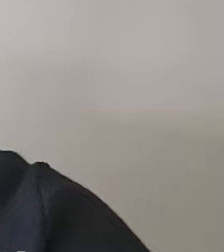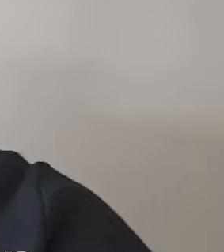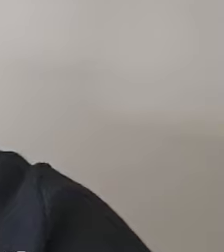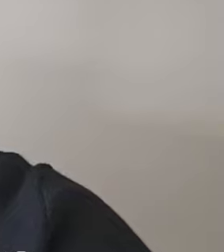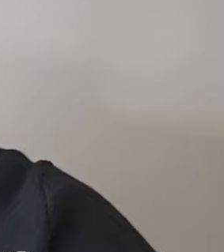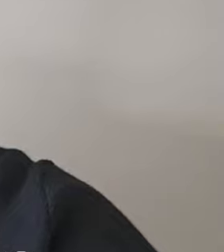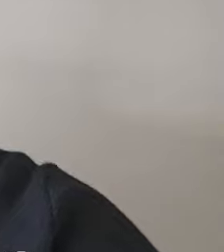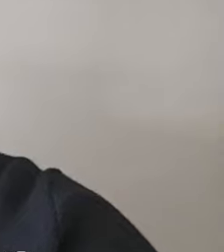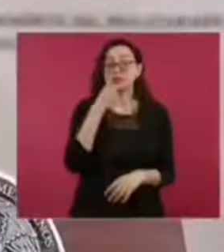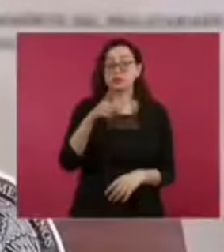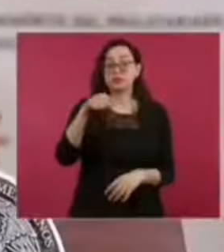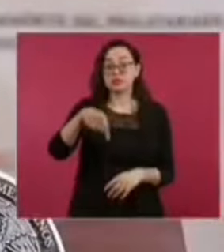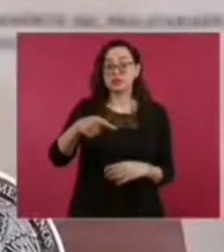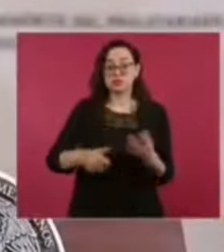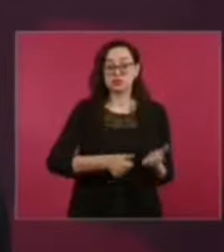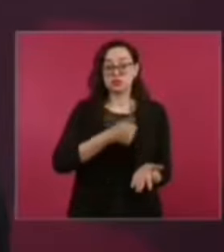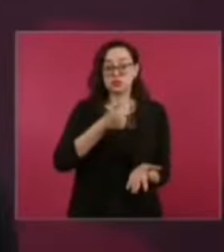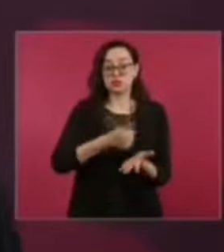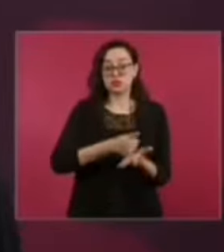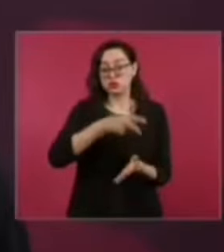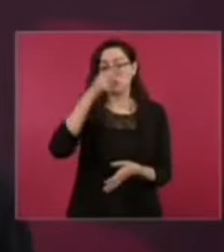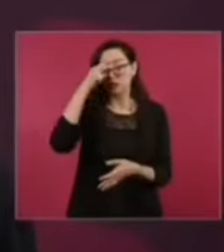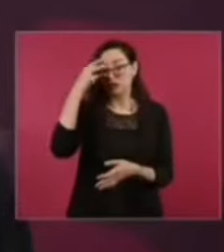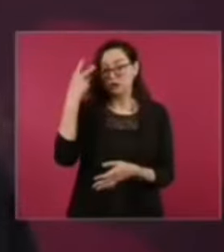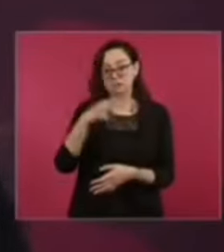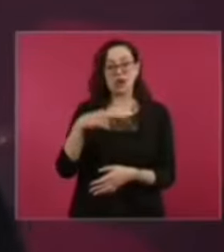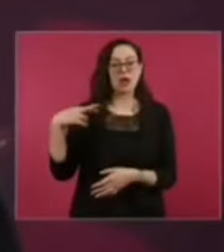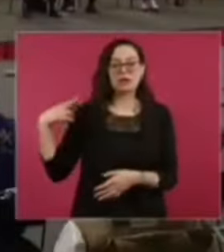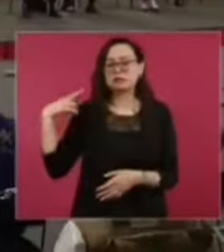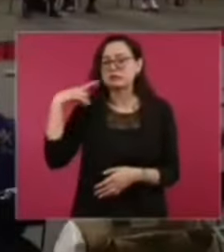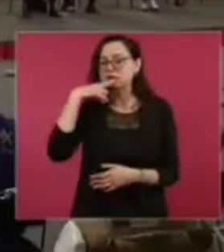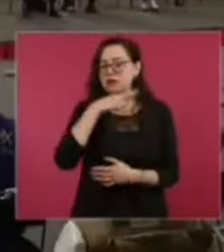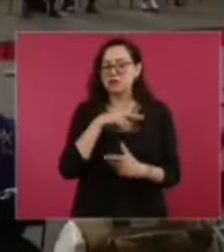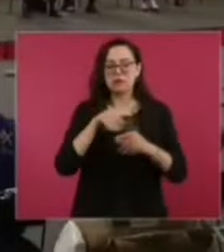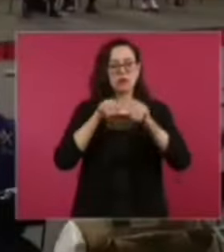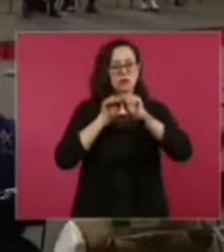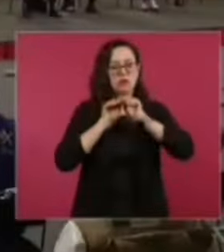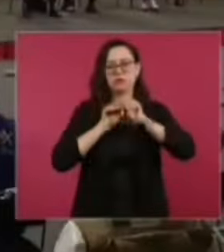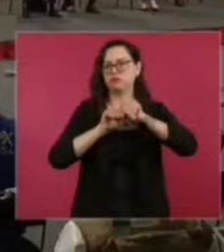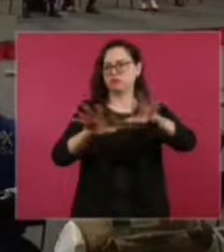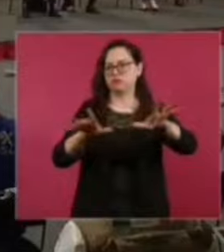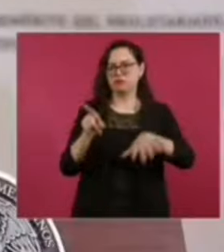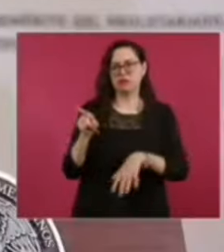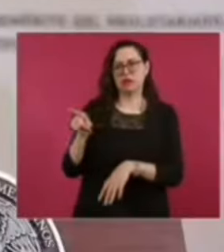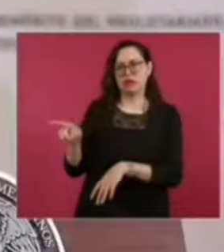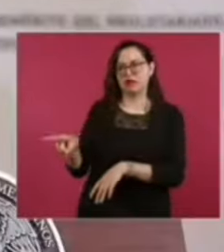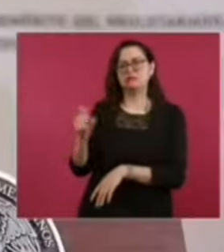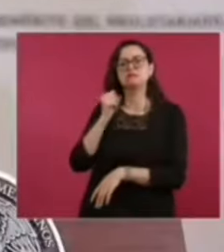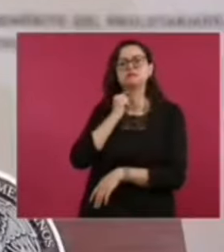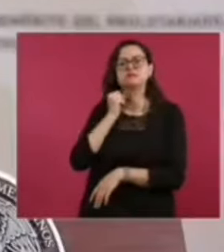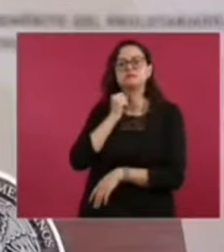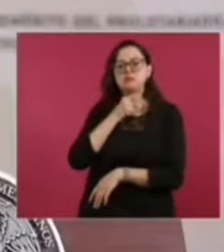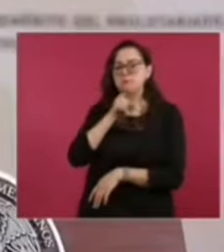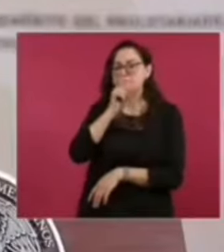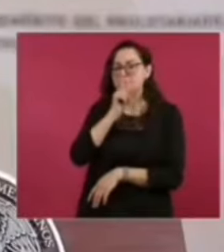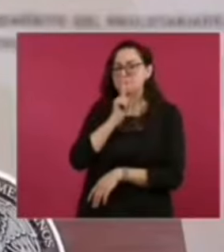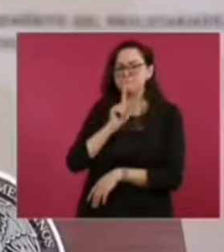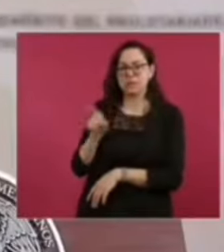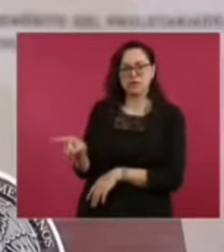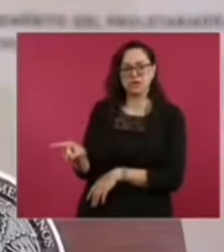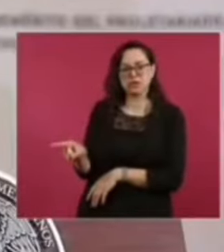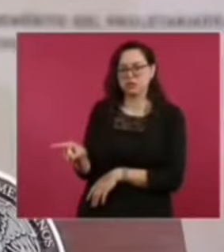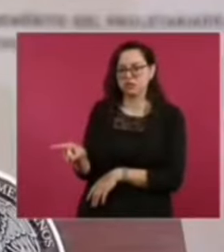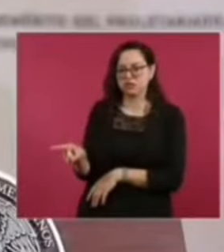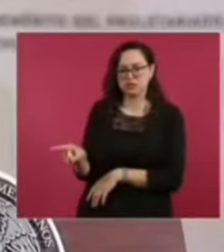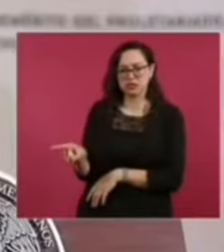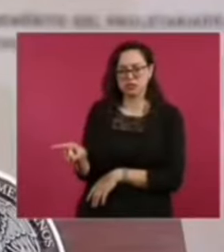el apoyo de las mayorías. Salieron a desmentir estos hechos ya que el senador